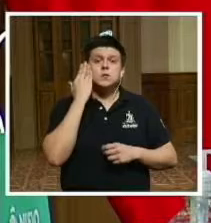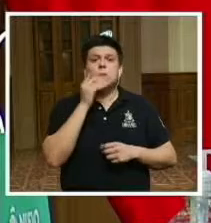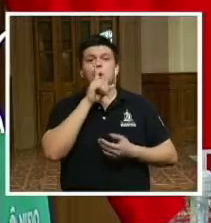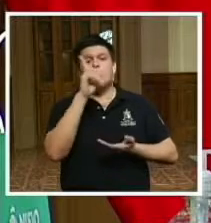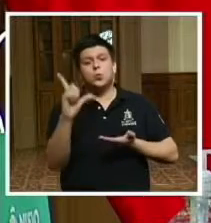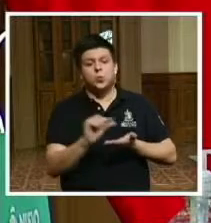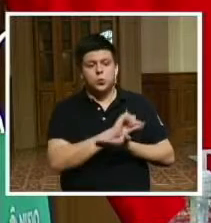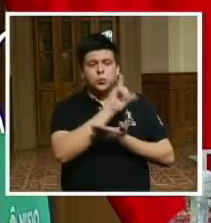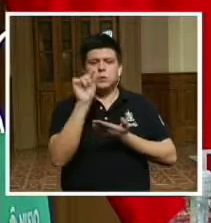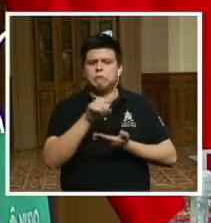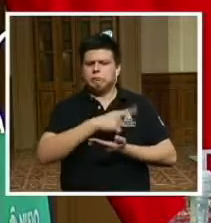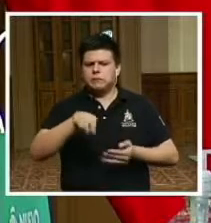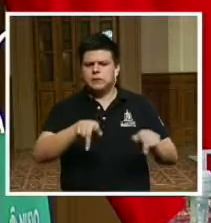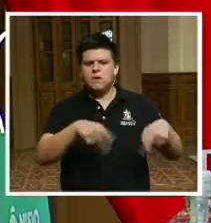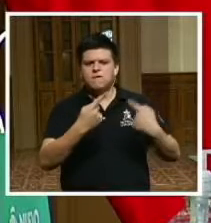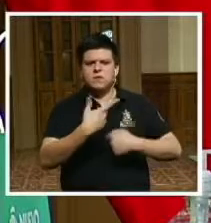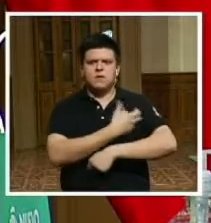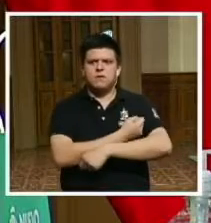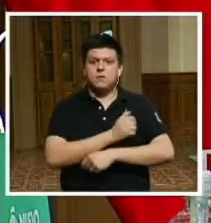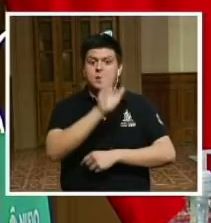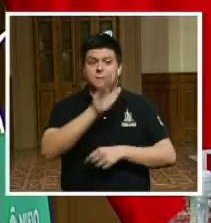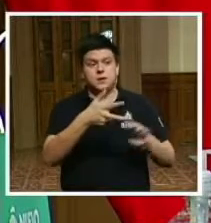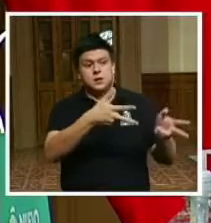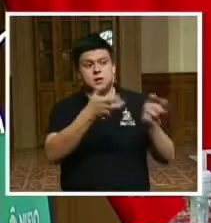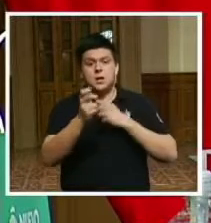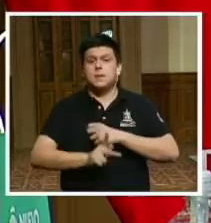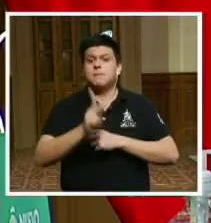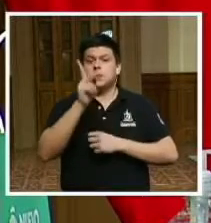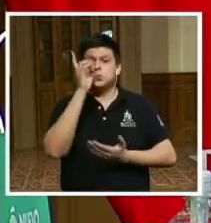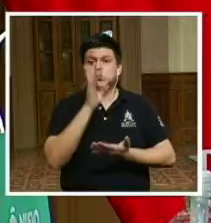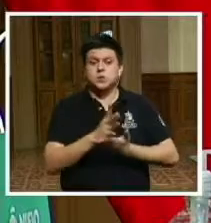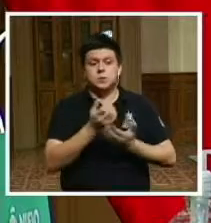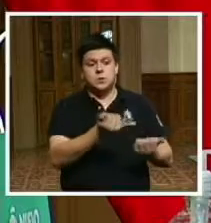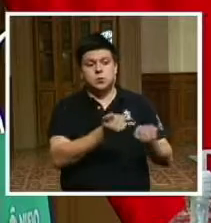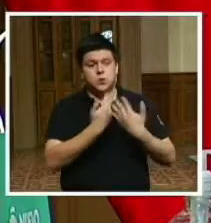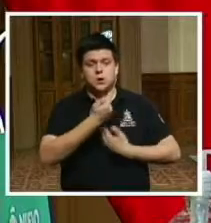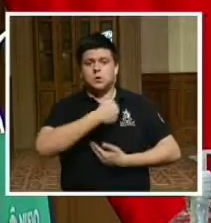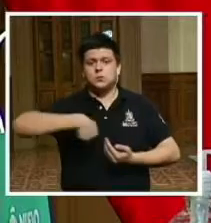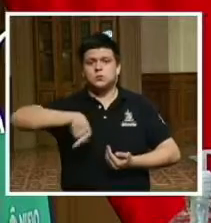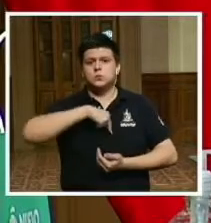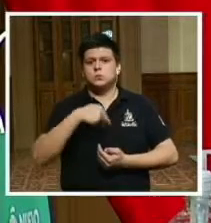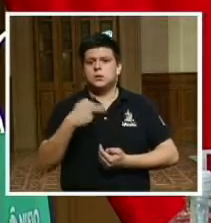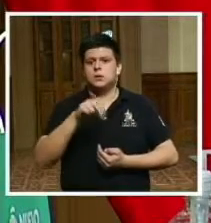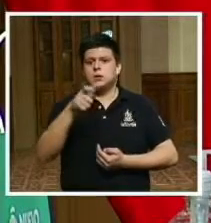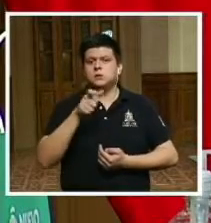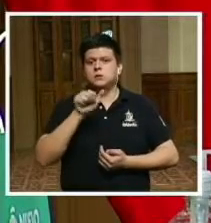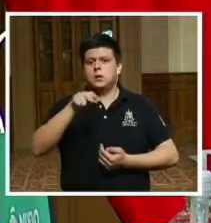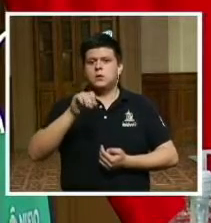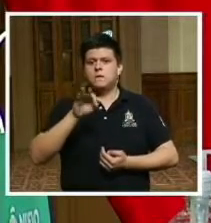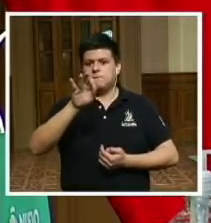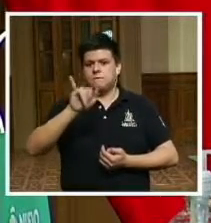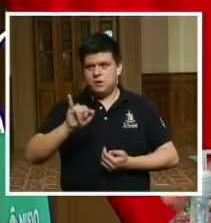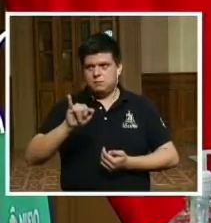que se vende esa vacuna y el único distribuidor, el que la produce, es Sanofi, es un laboratorio